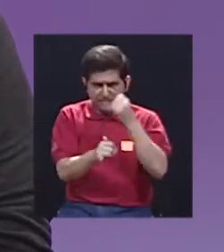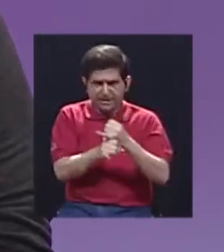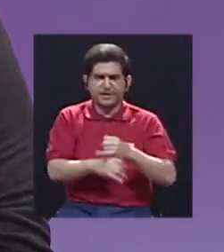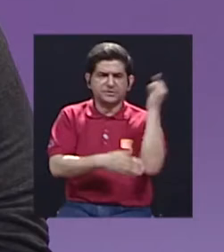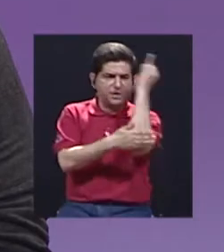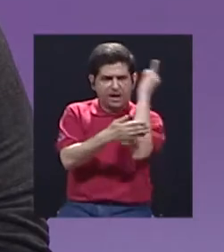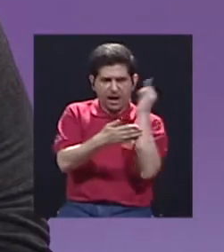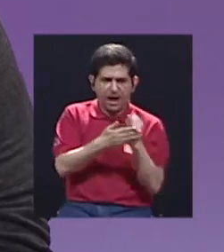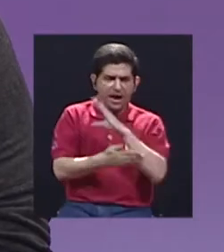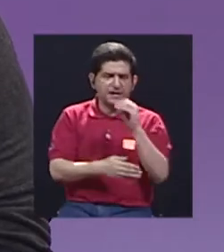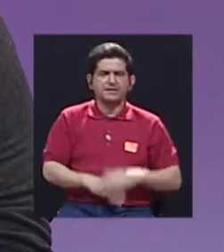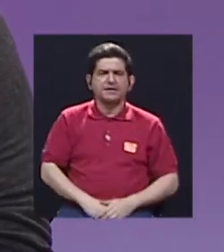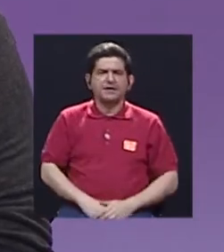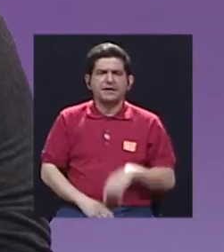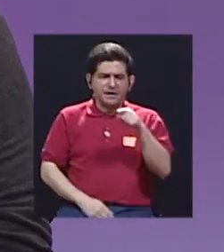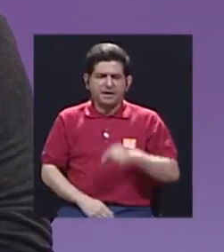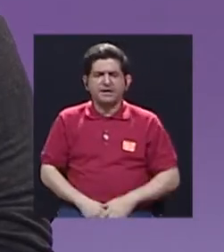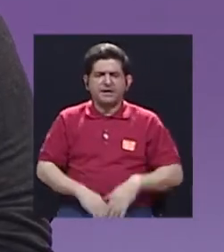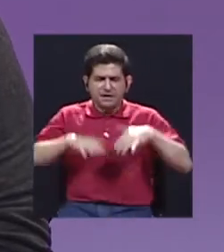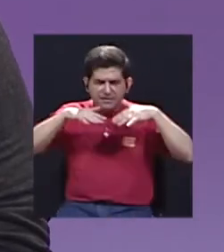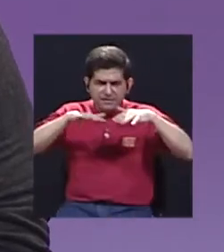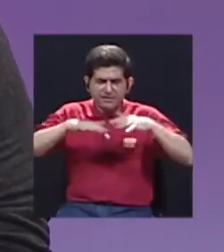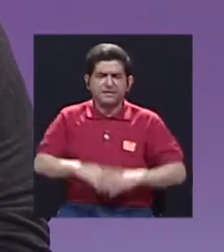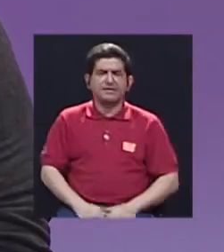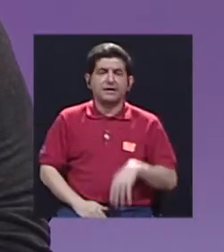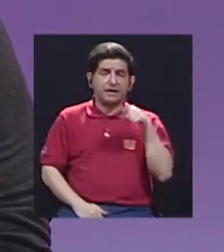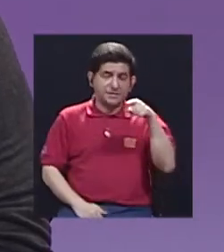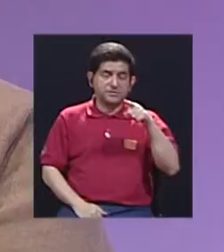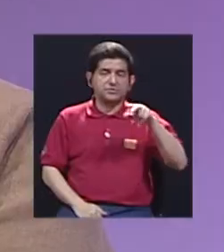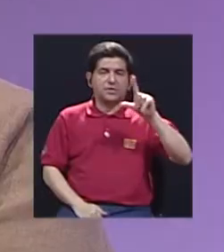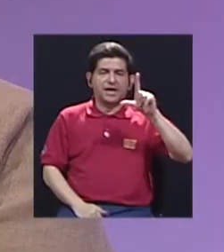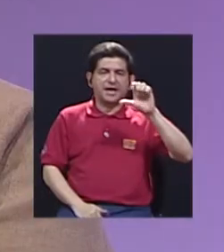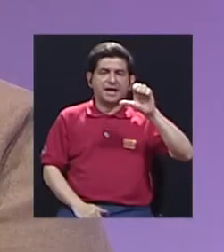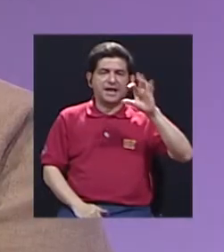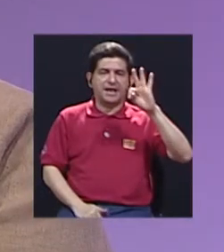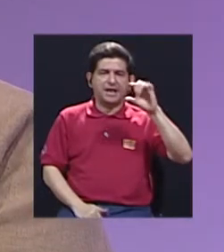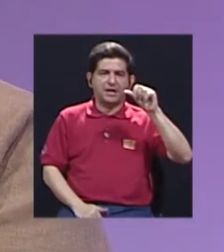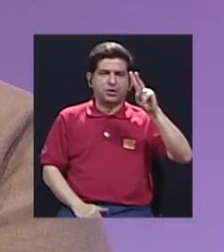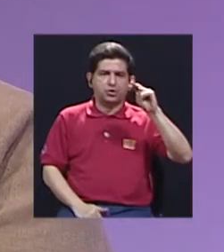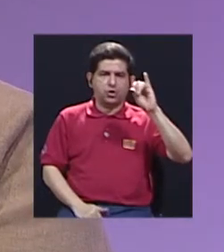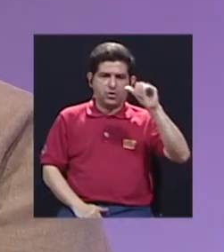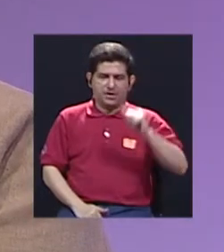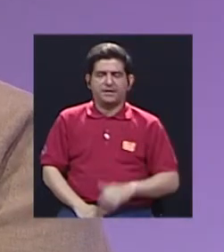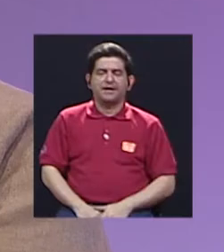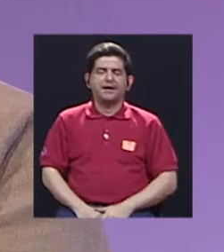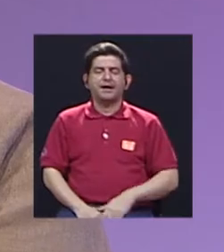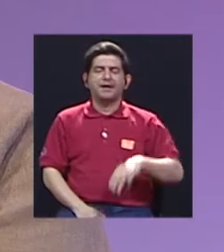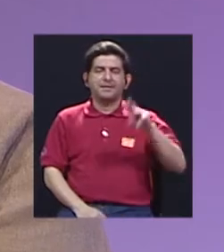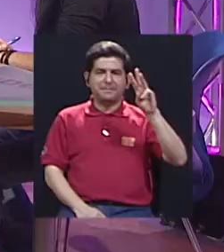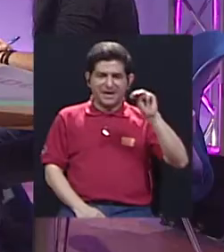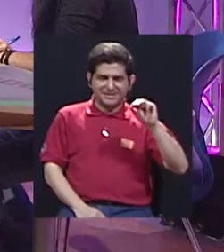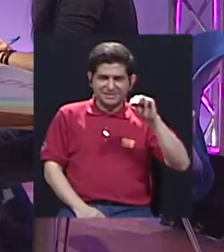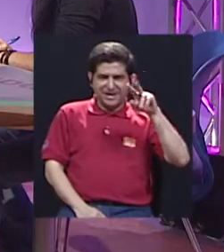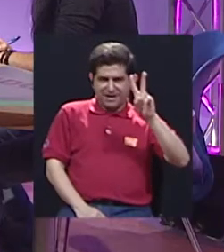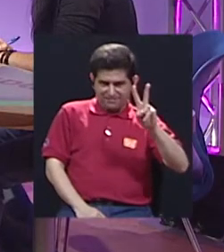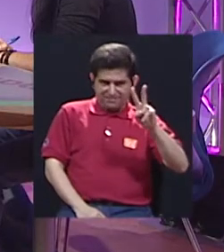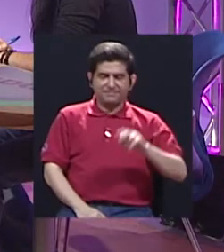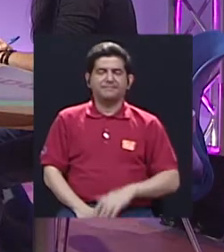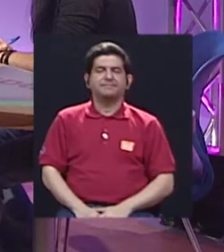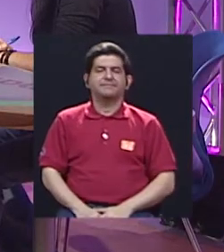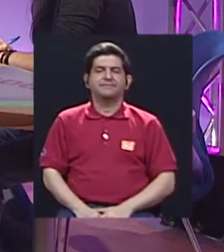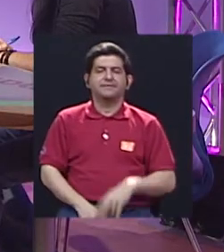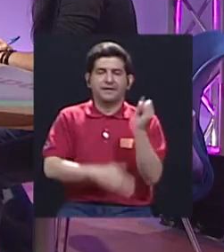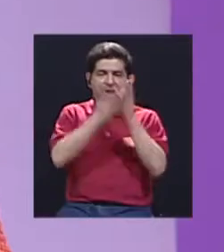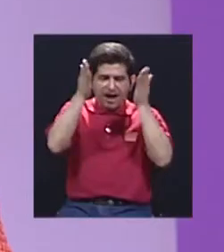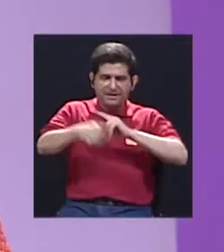de Arte y Fibra Textil en Riga, esto en Letonia. Tenemos con nosotras a Marcela Valdeavellano, a la